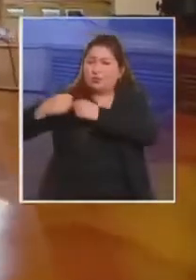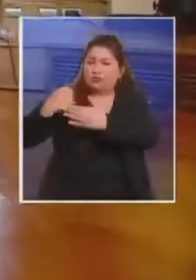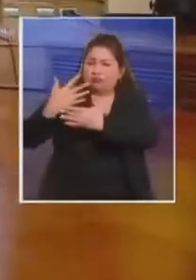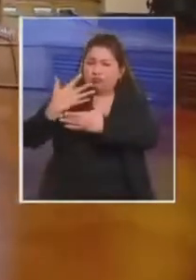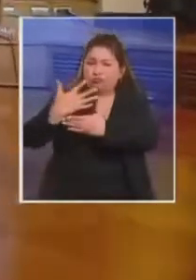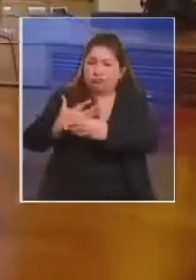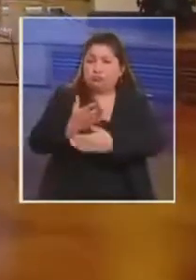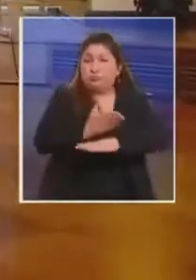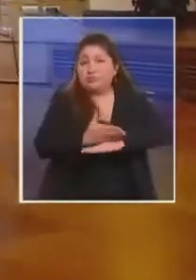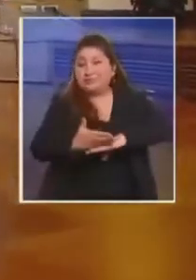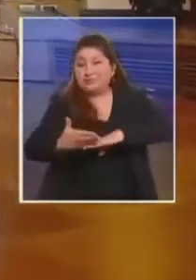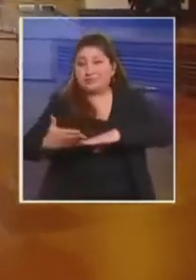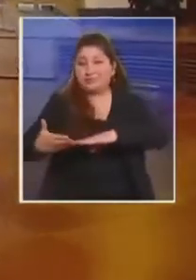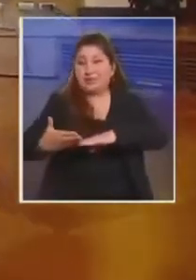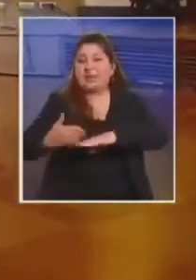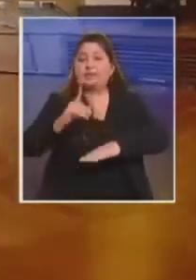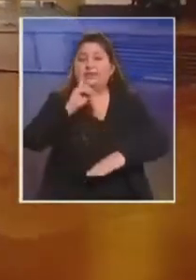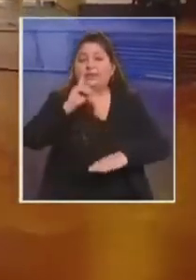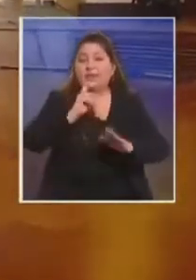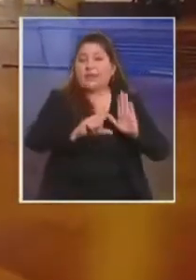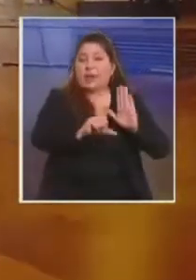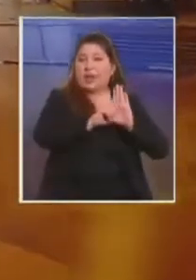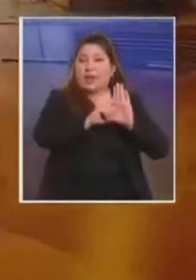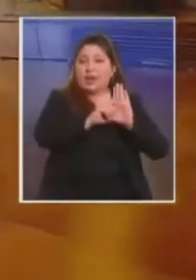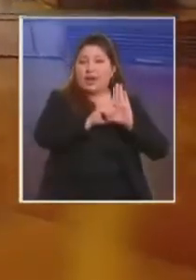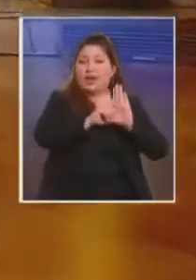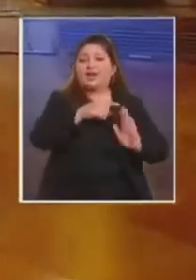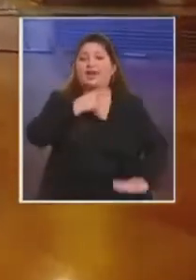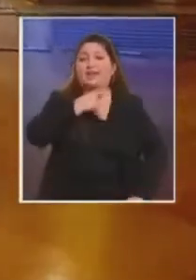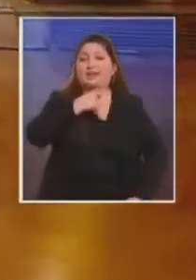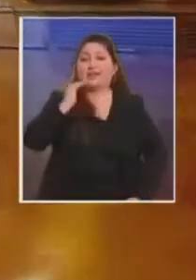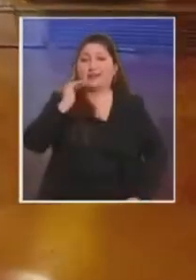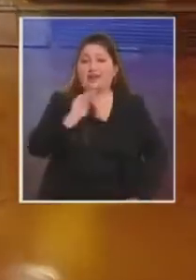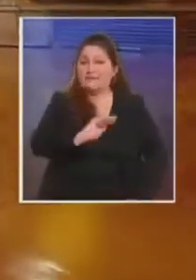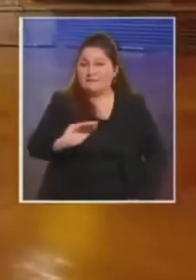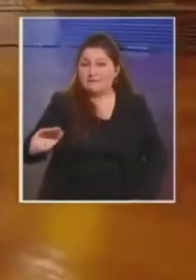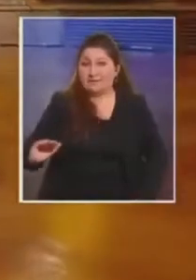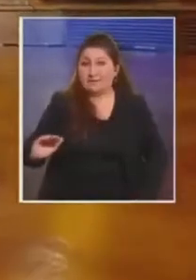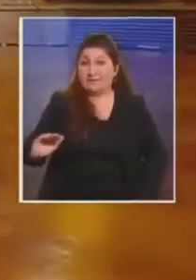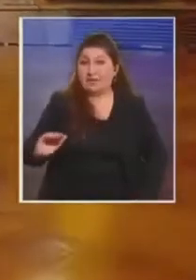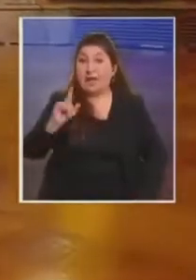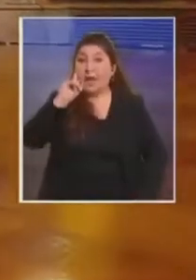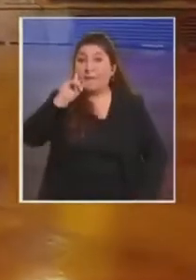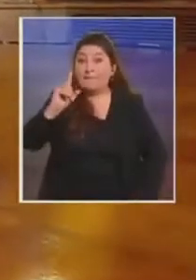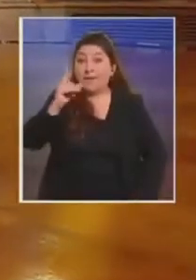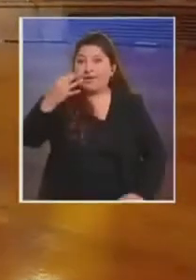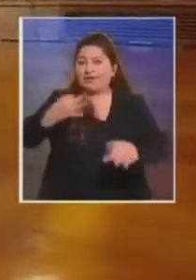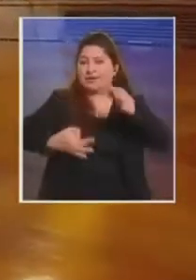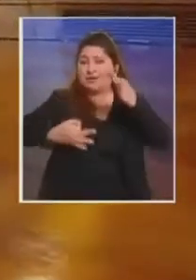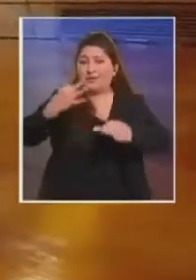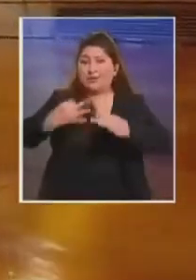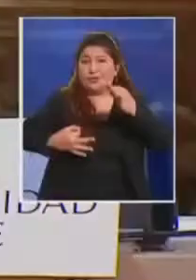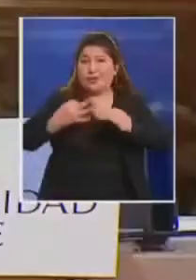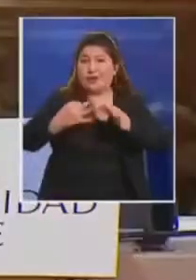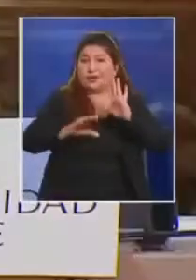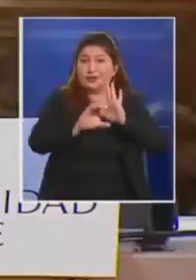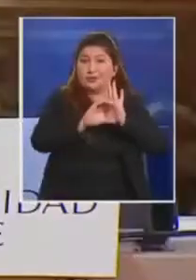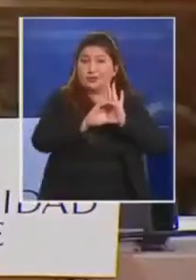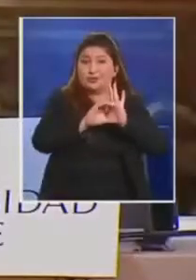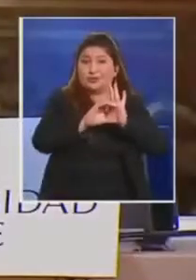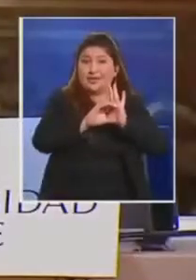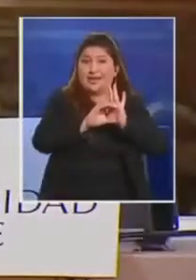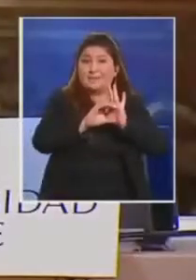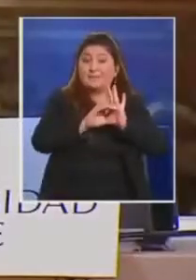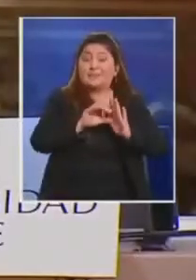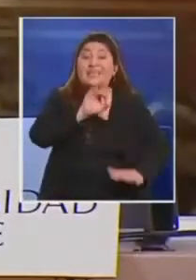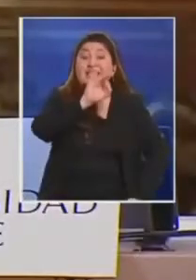retraso, tenemos en Chile la ley de garantías de la infancia. Sin embargo, el Tribunal Constitucional, a instancias de Chile Vamos, el